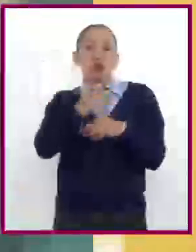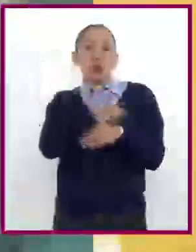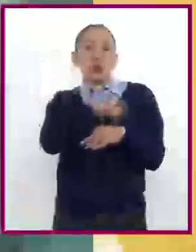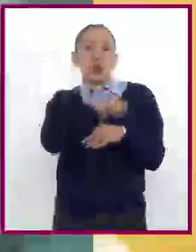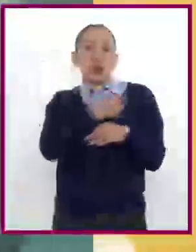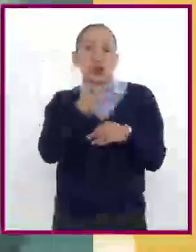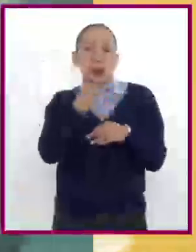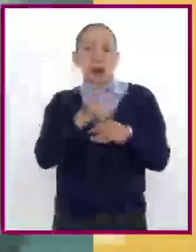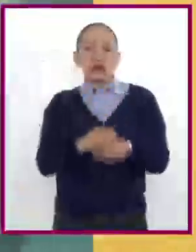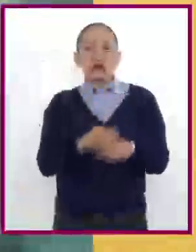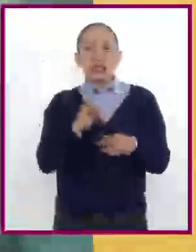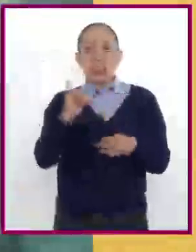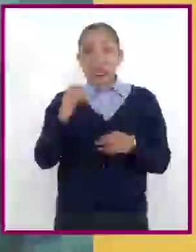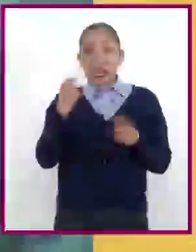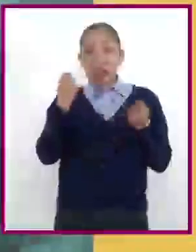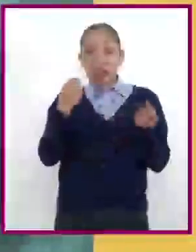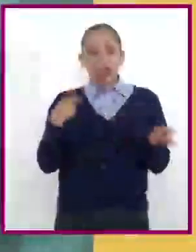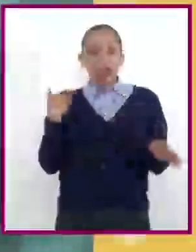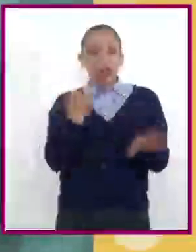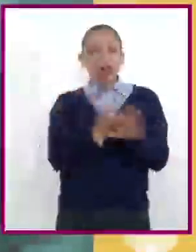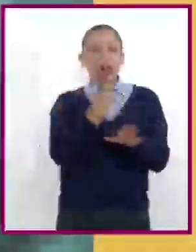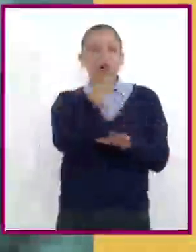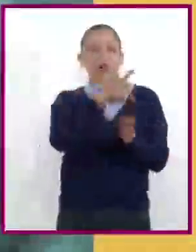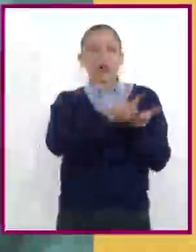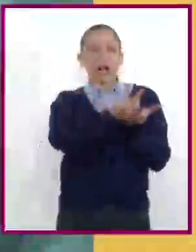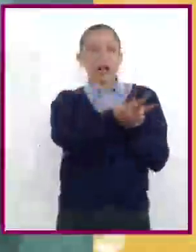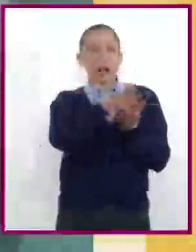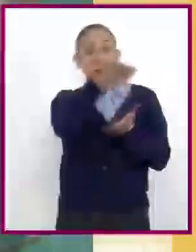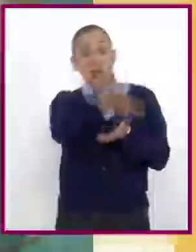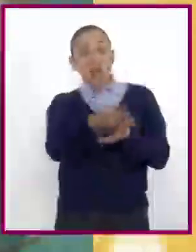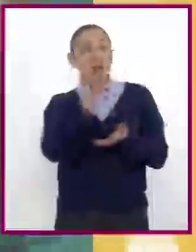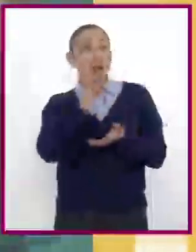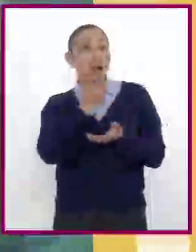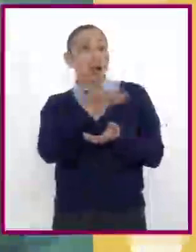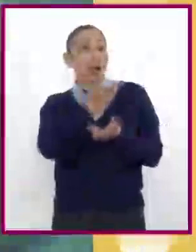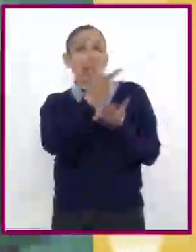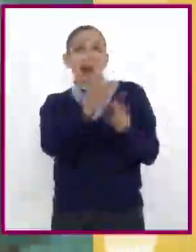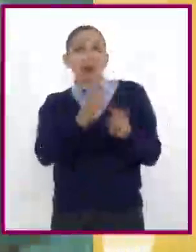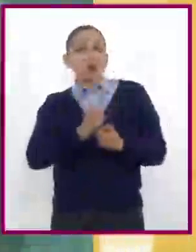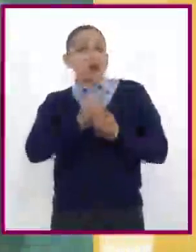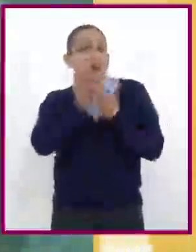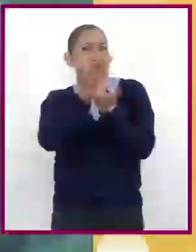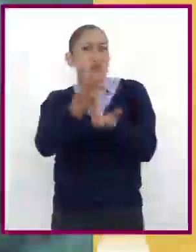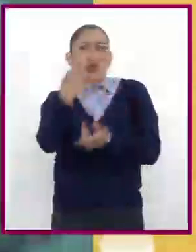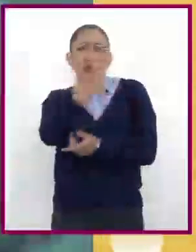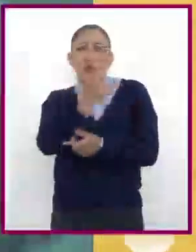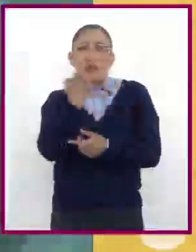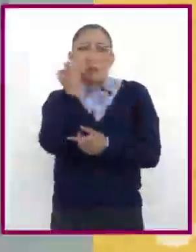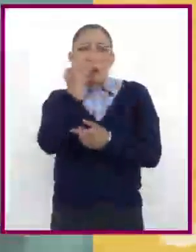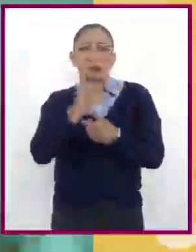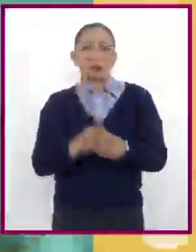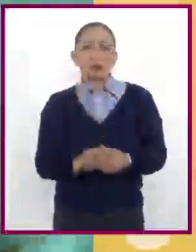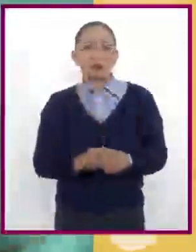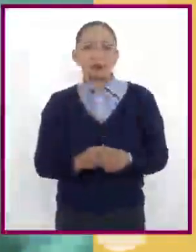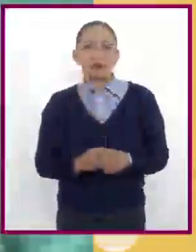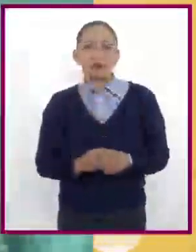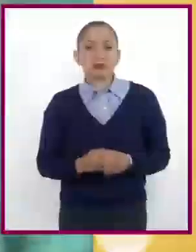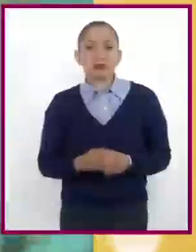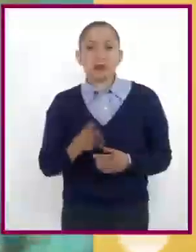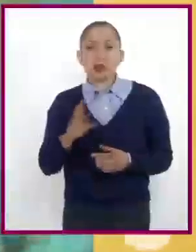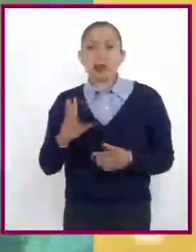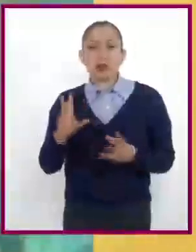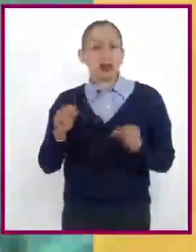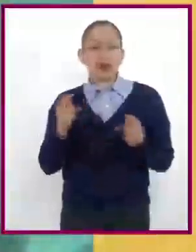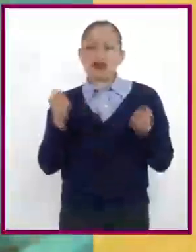español. Sí, es una violación a los derechos humanos porque ella tiene la libertad de expresarse con su idioma. No es una